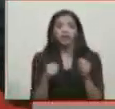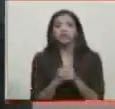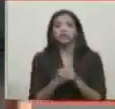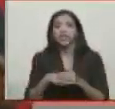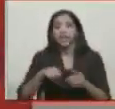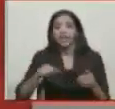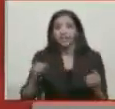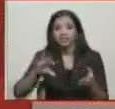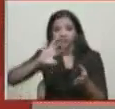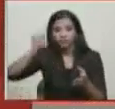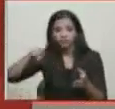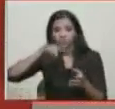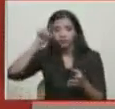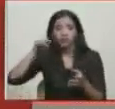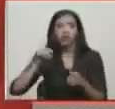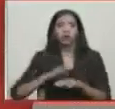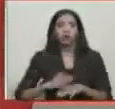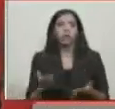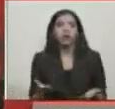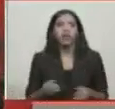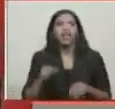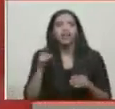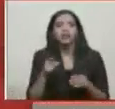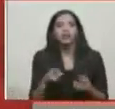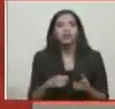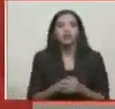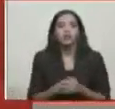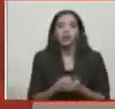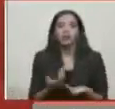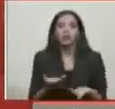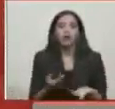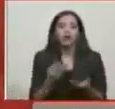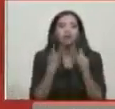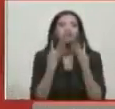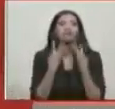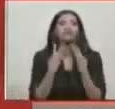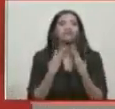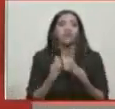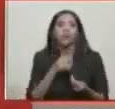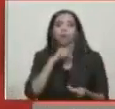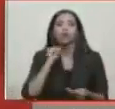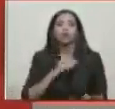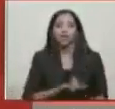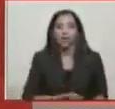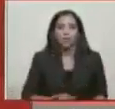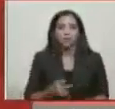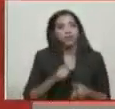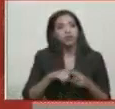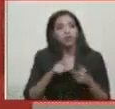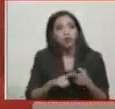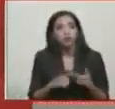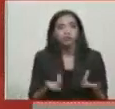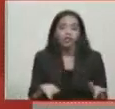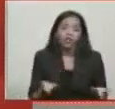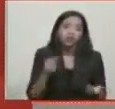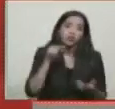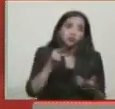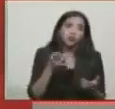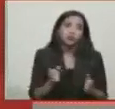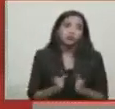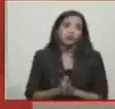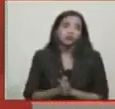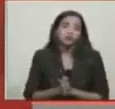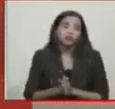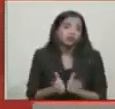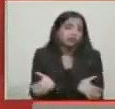que venga por endoso, porque eso es para los lambucios, como usted dice, los muertos de hambre. Entonces, bueno, yo me sentaré una vez más